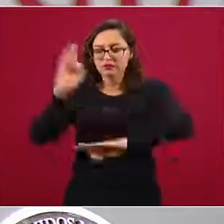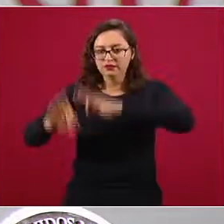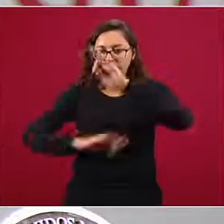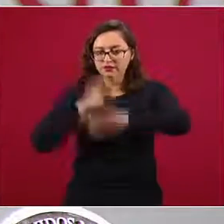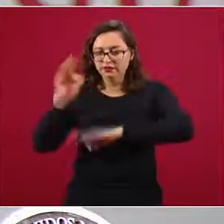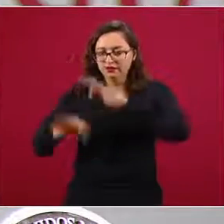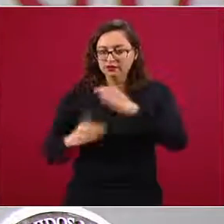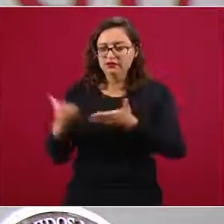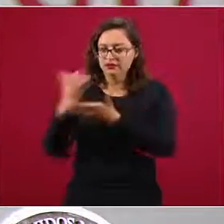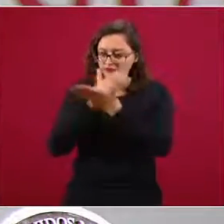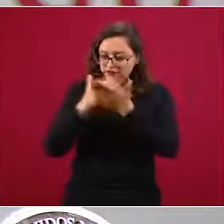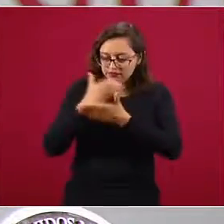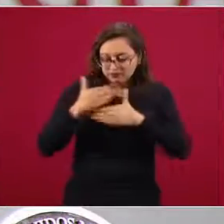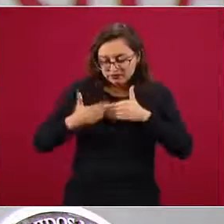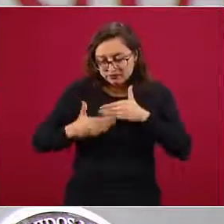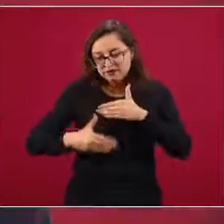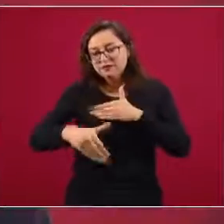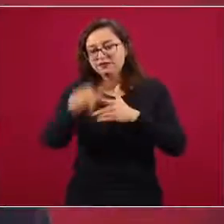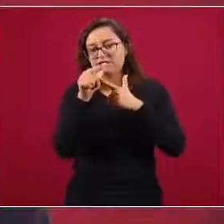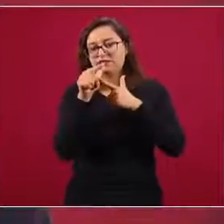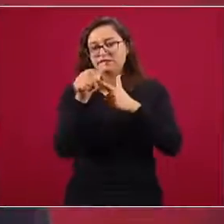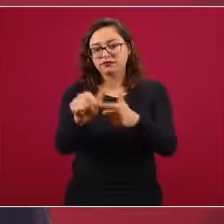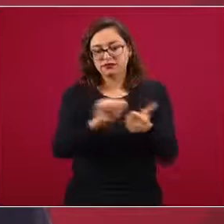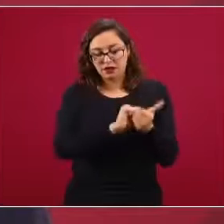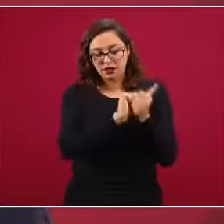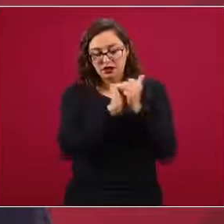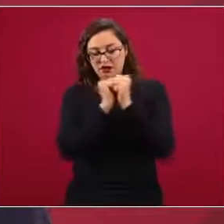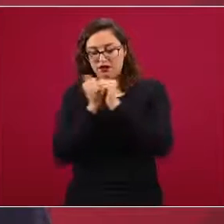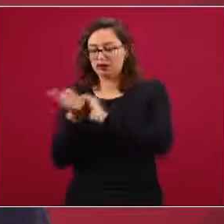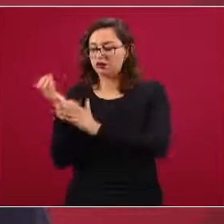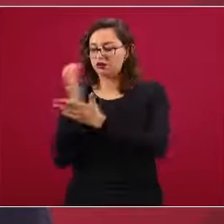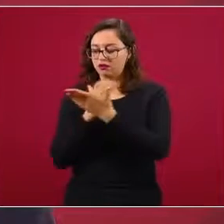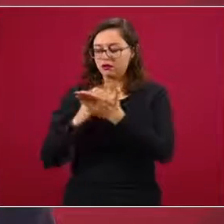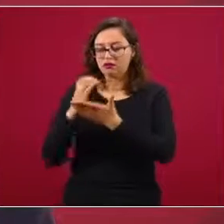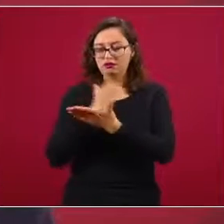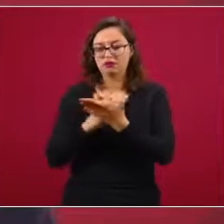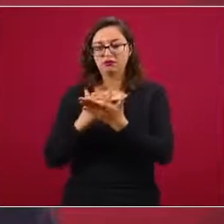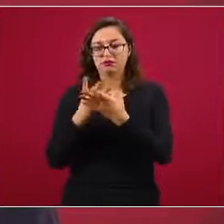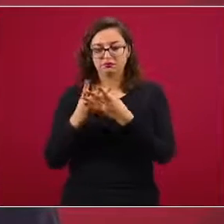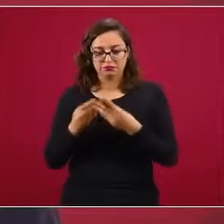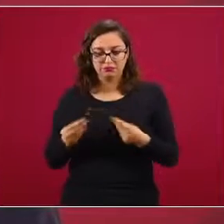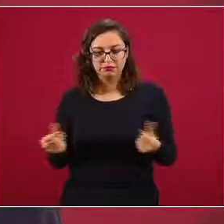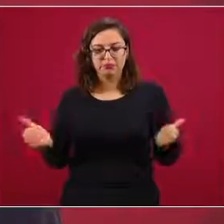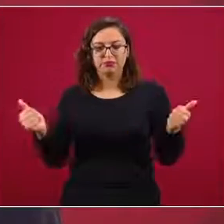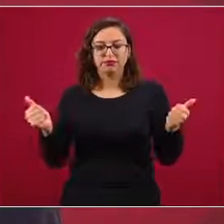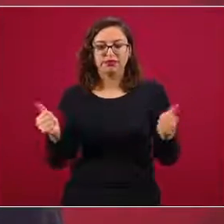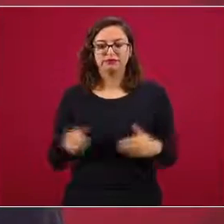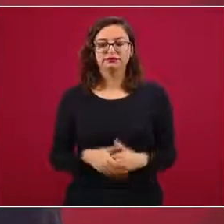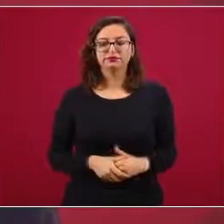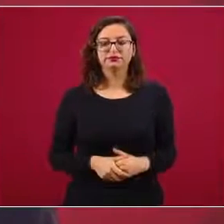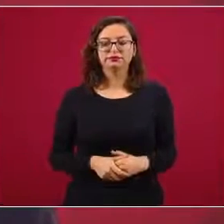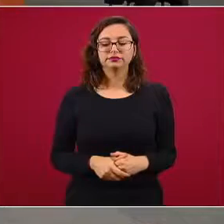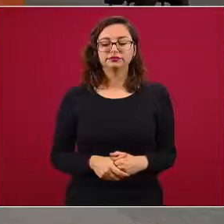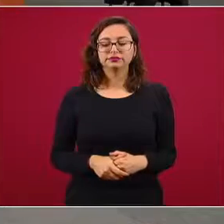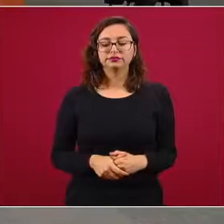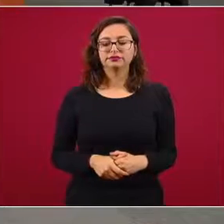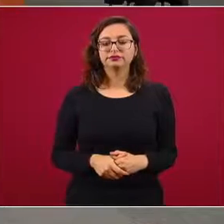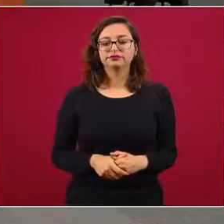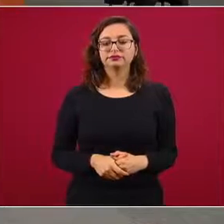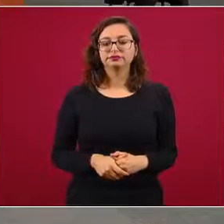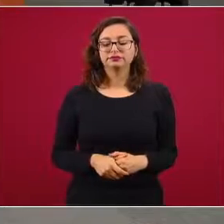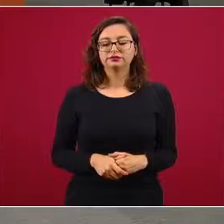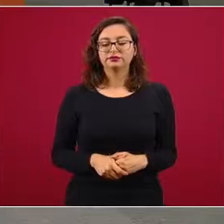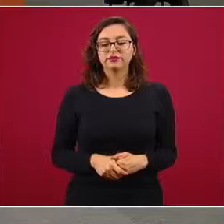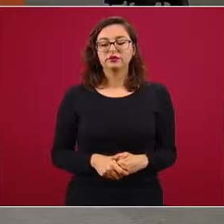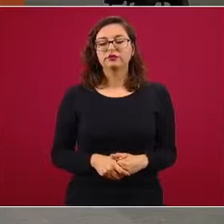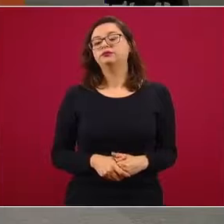de recuperación, de sostén, hasta que va respondiendo su organismo y se recuperan de la inflamación pulmonar. 38%